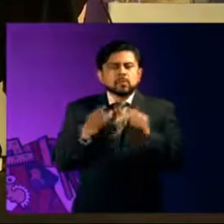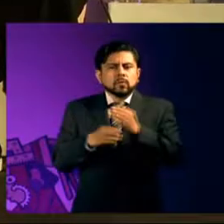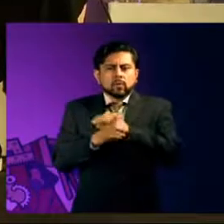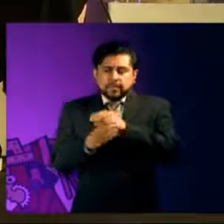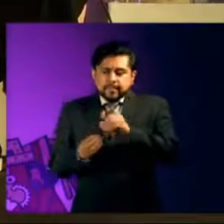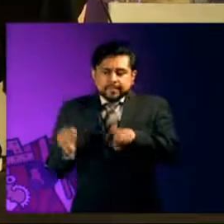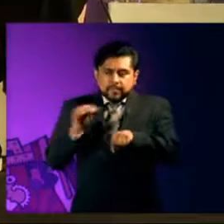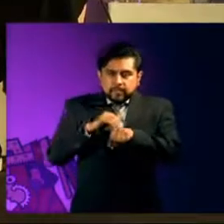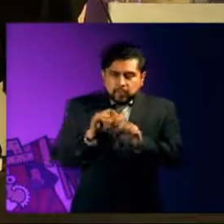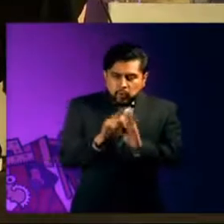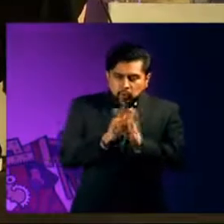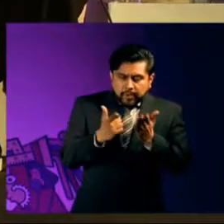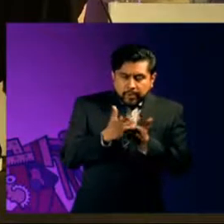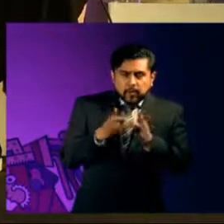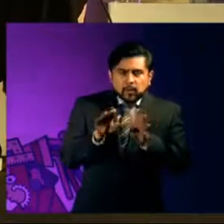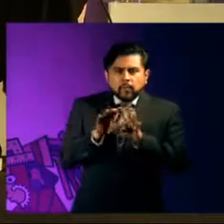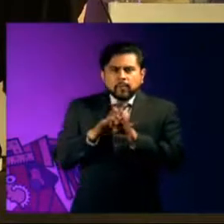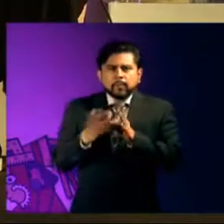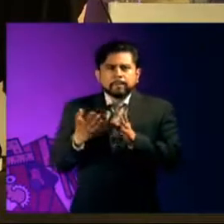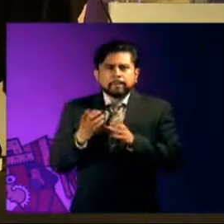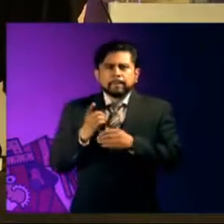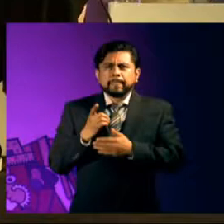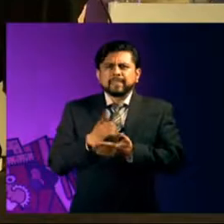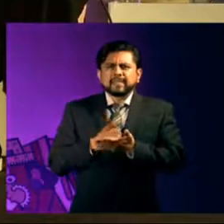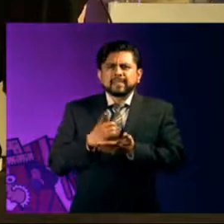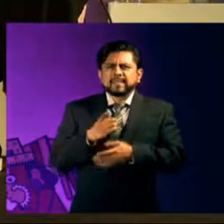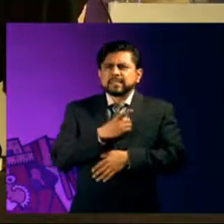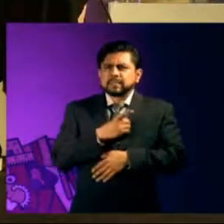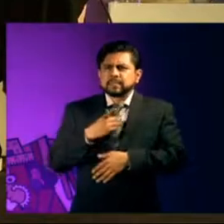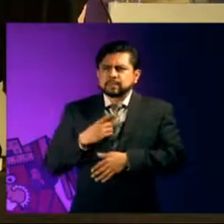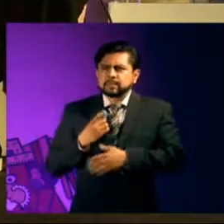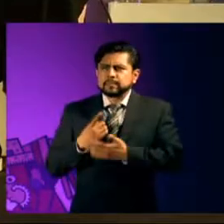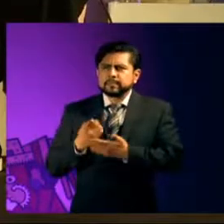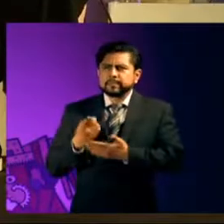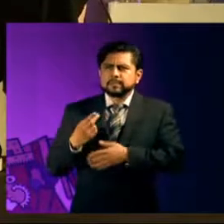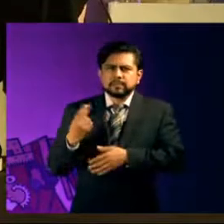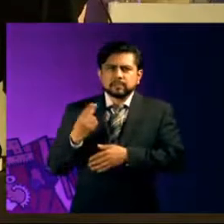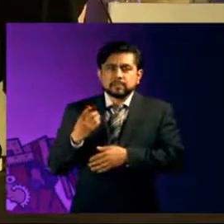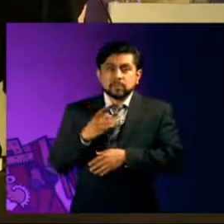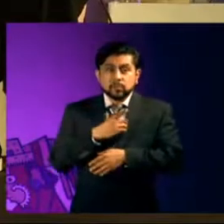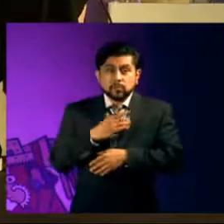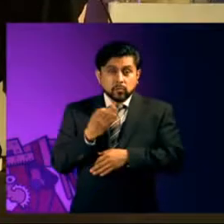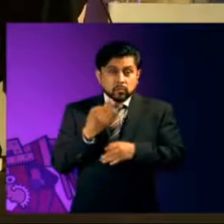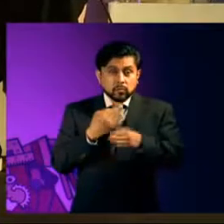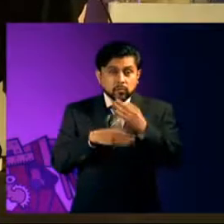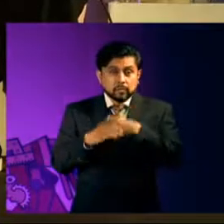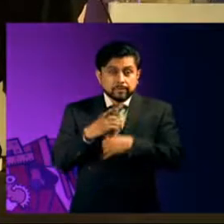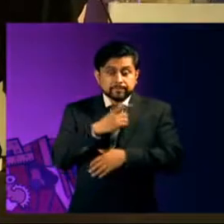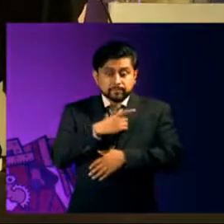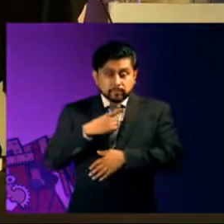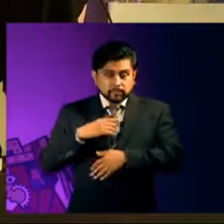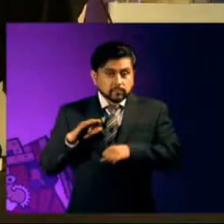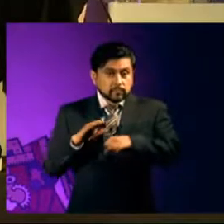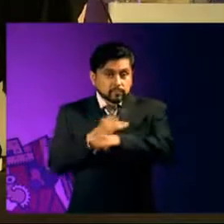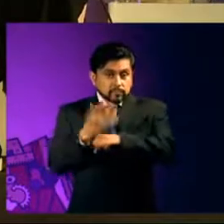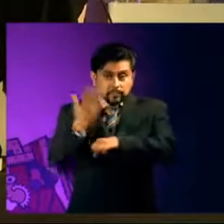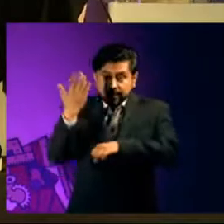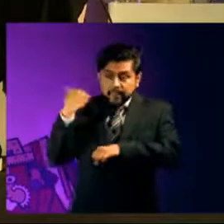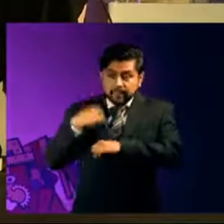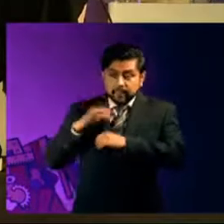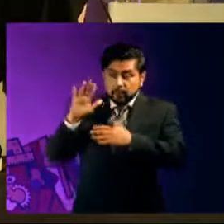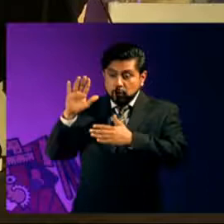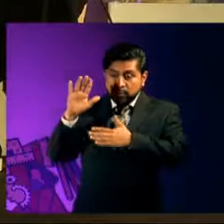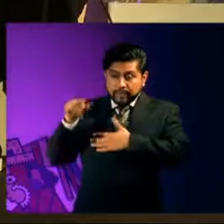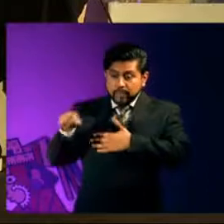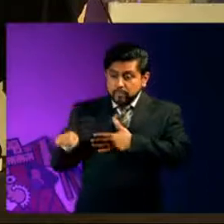en la deuda como un concepto digamos de identidad que es nos deben a todos nos prometieron por ejemplo a